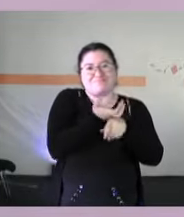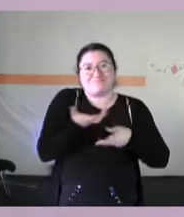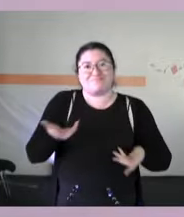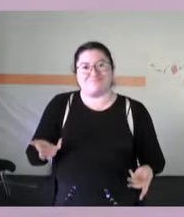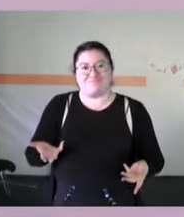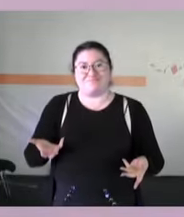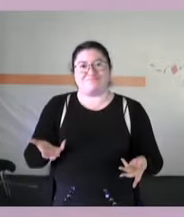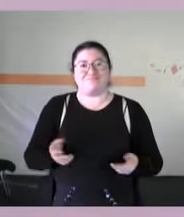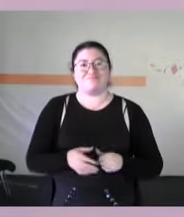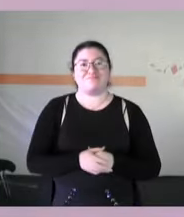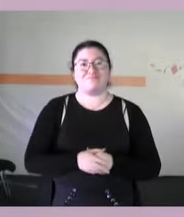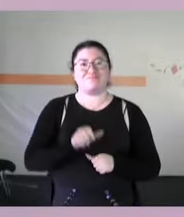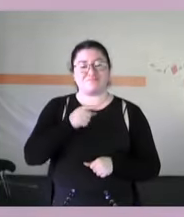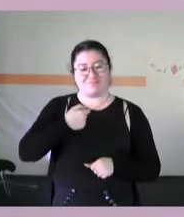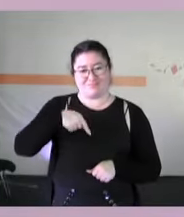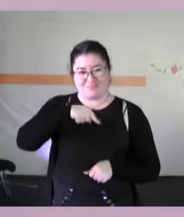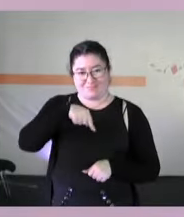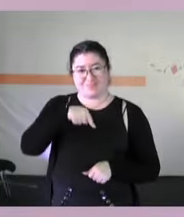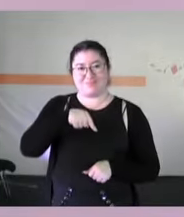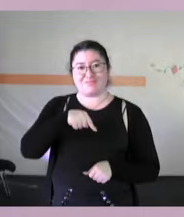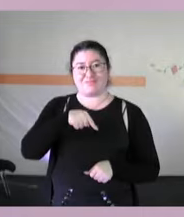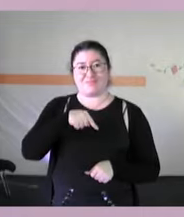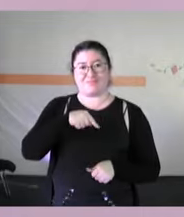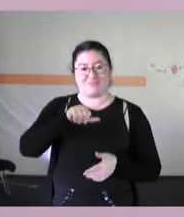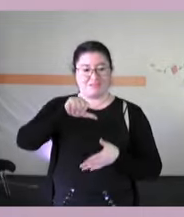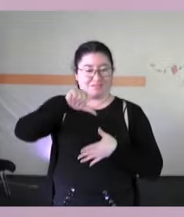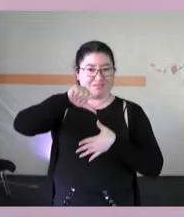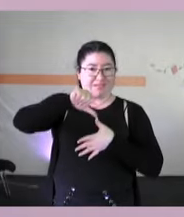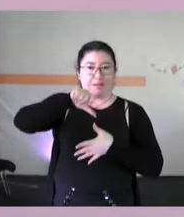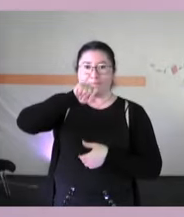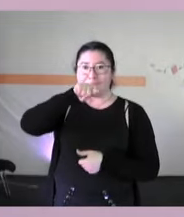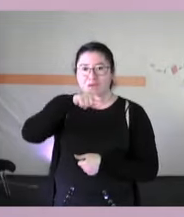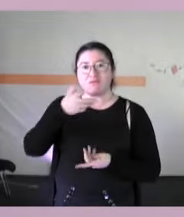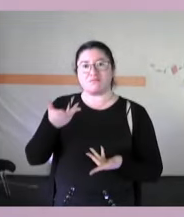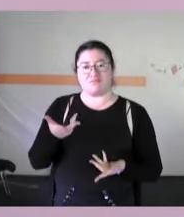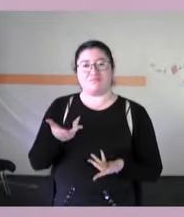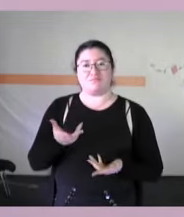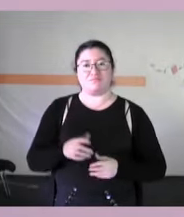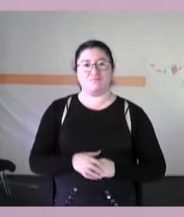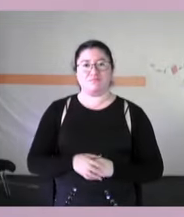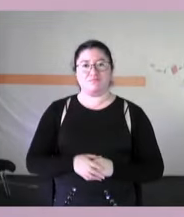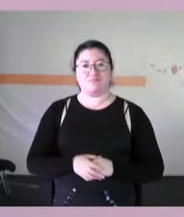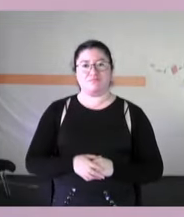Están los centroamericanos aquí alrededor, tratando de...